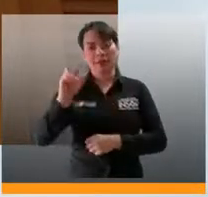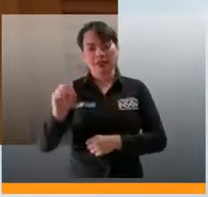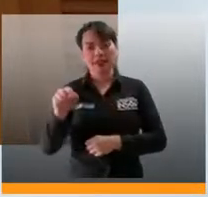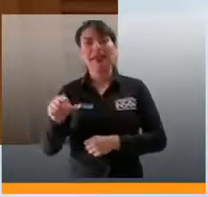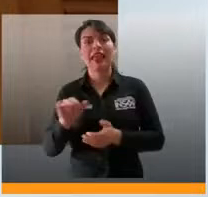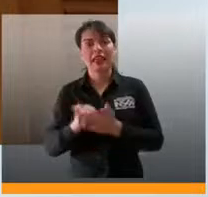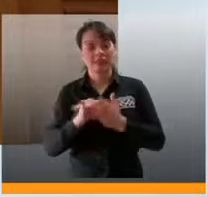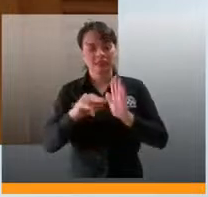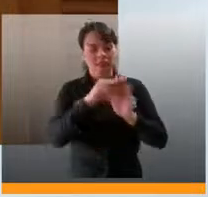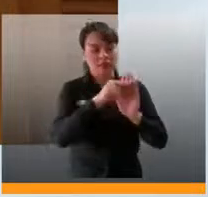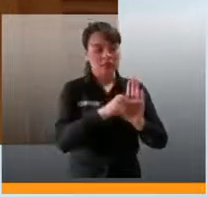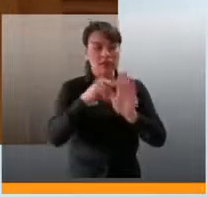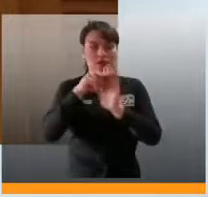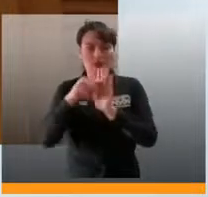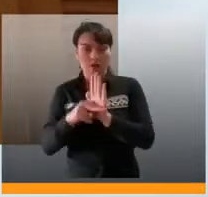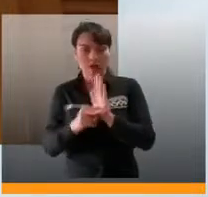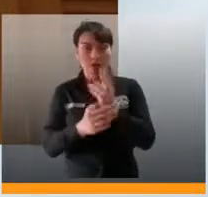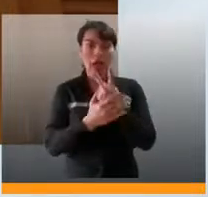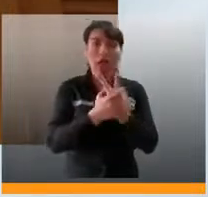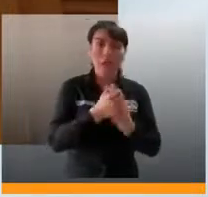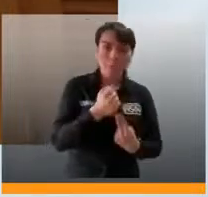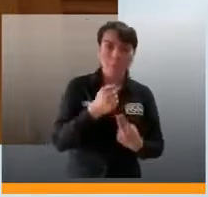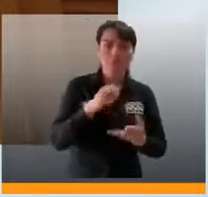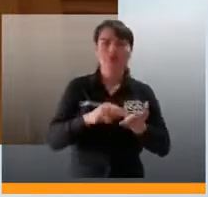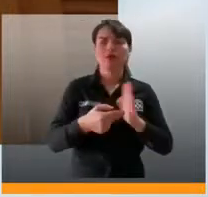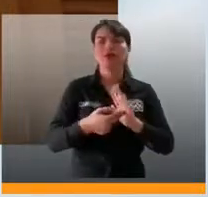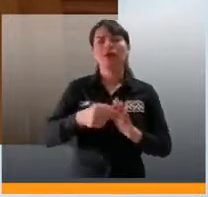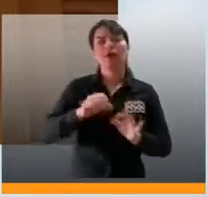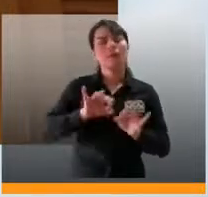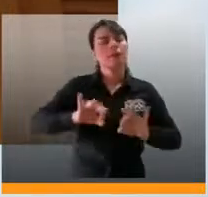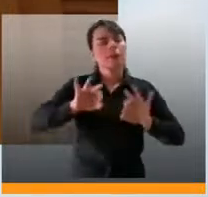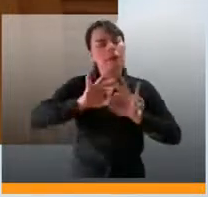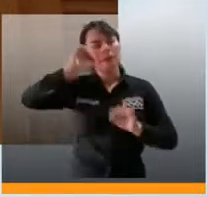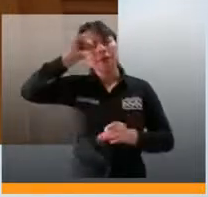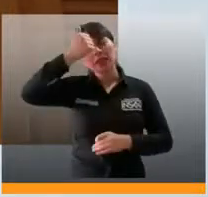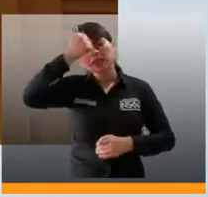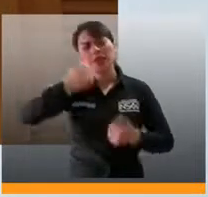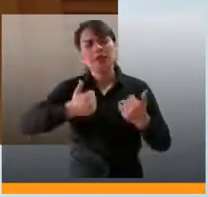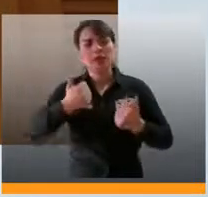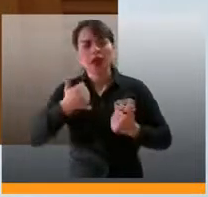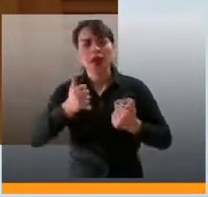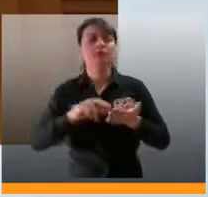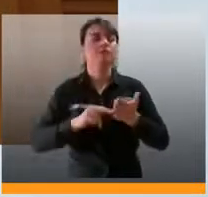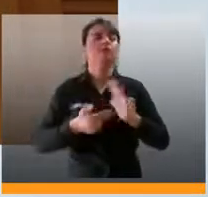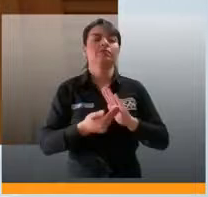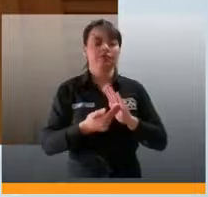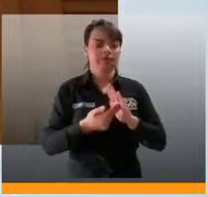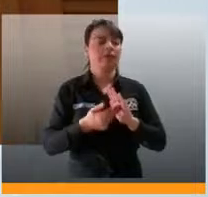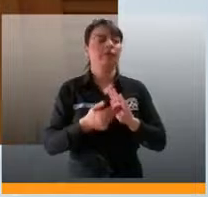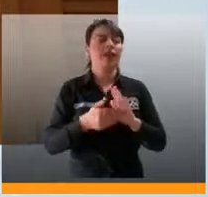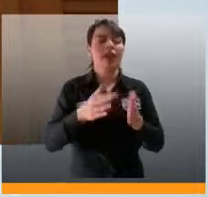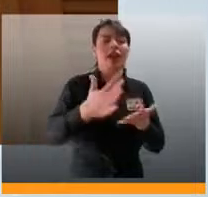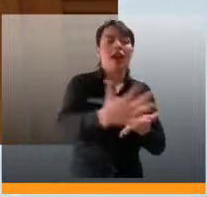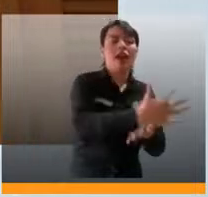normas tienen un fundamento conceptual en común, que son los resultados de aprendizaje,